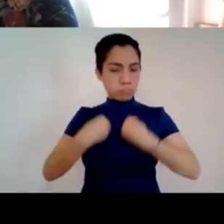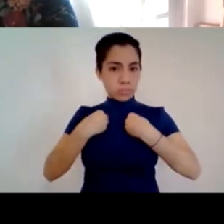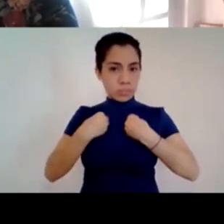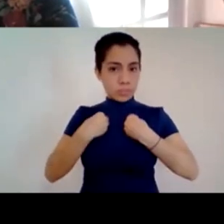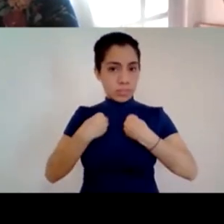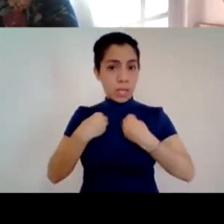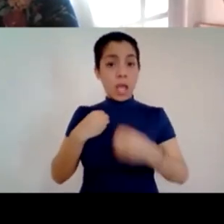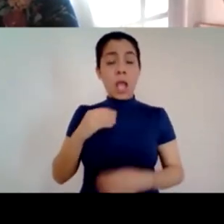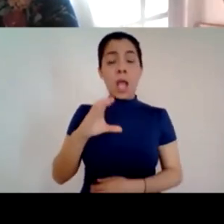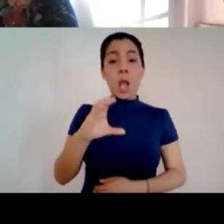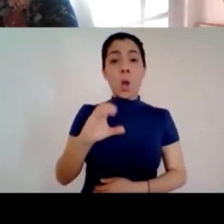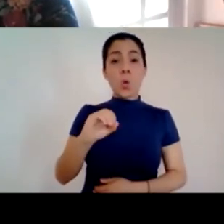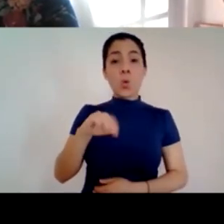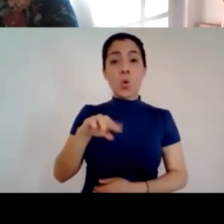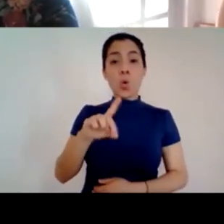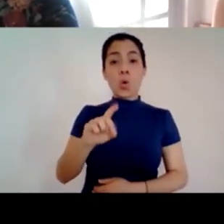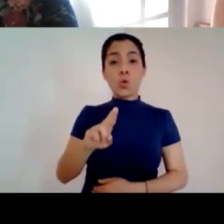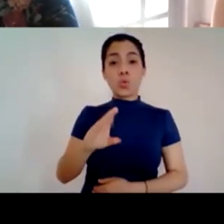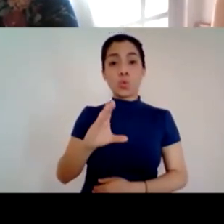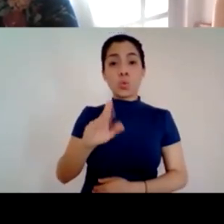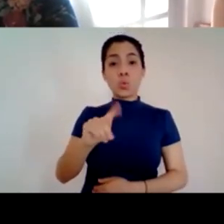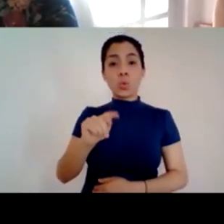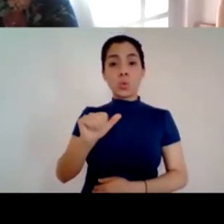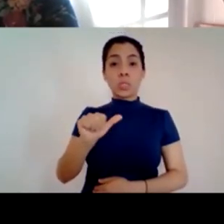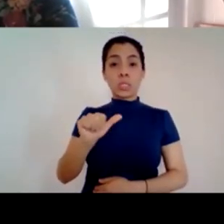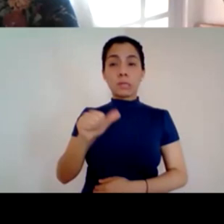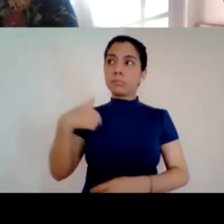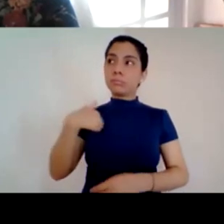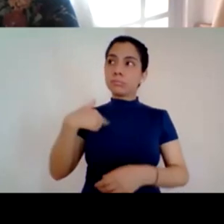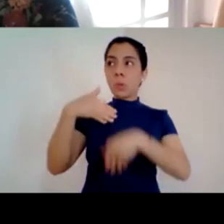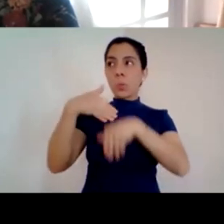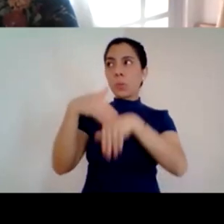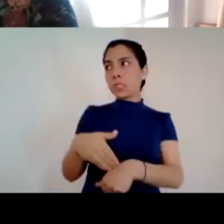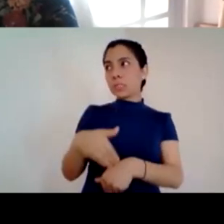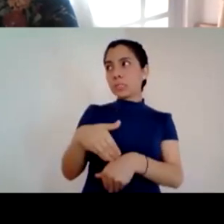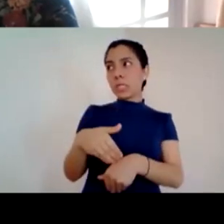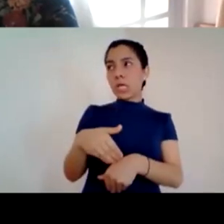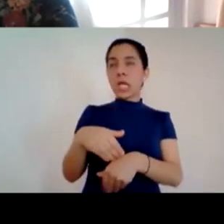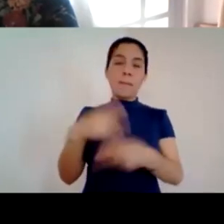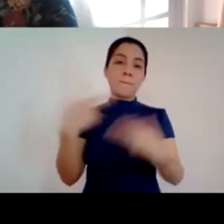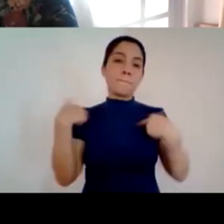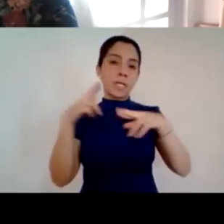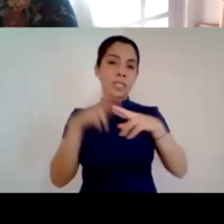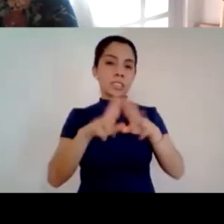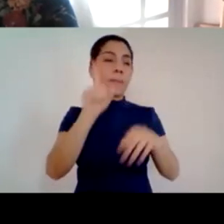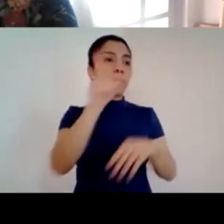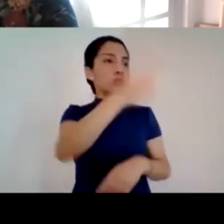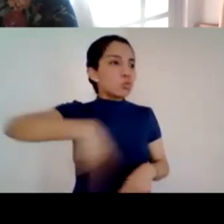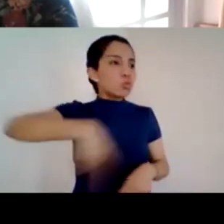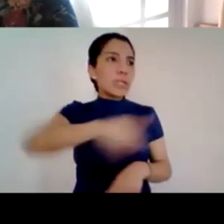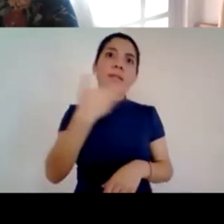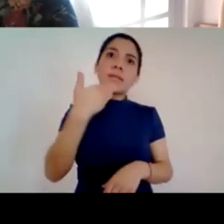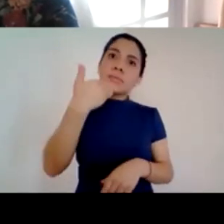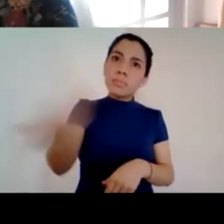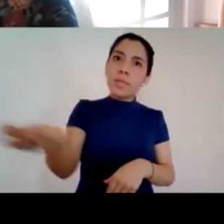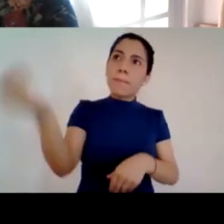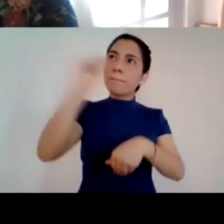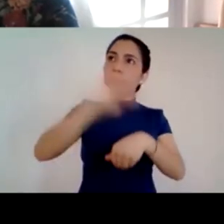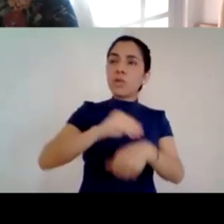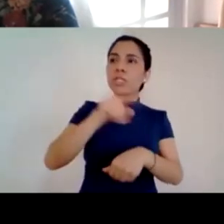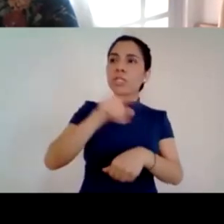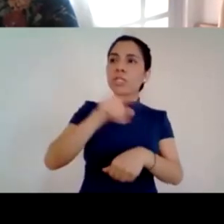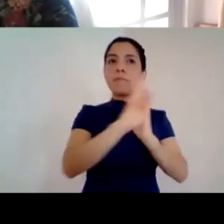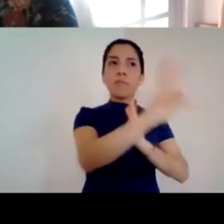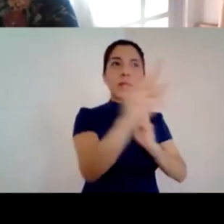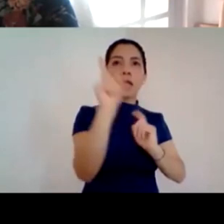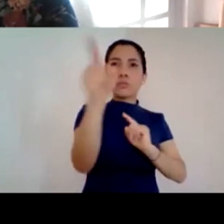para mí a veces los maestros exigimos buena conducta o sea cállense la boca estén en la fila hagan esto